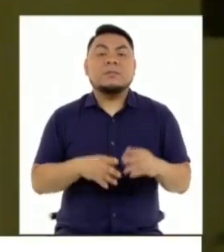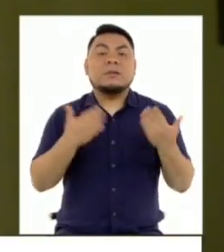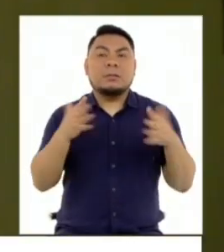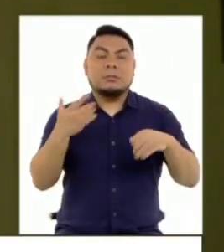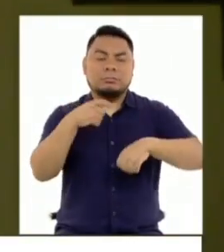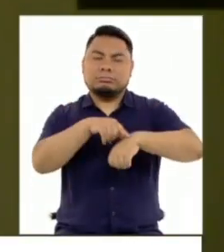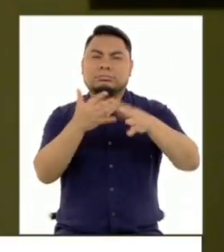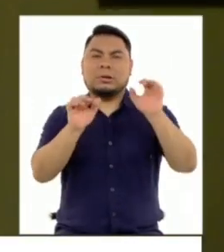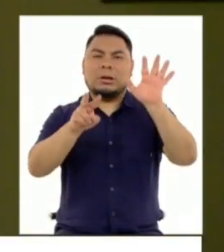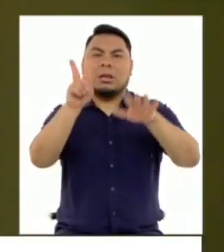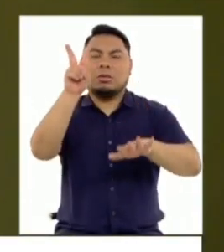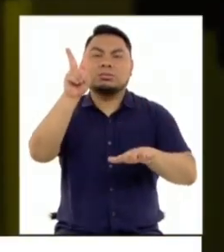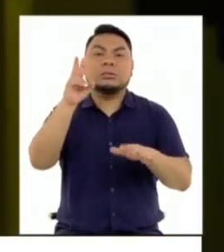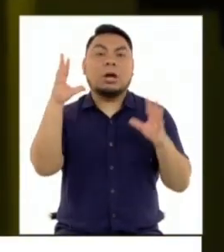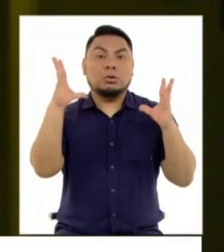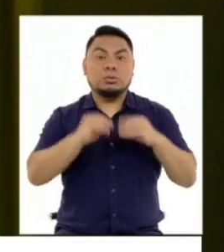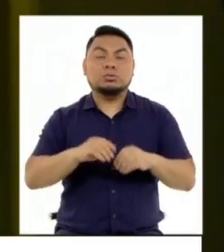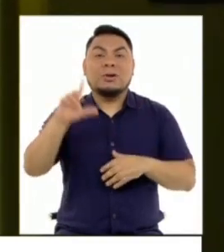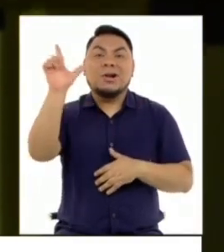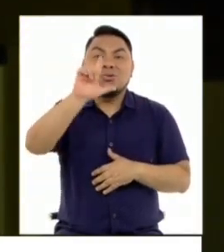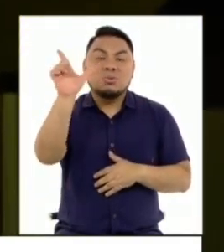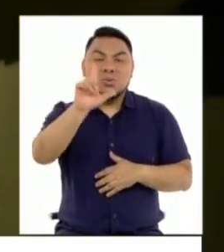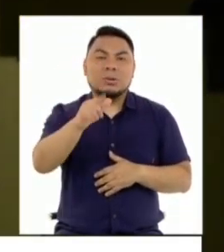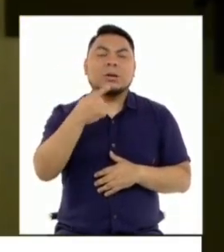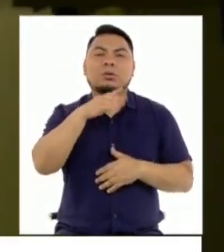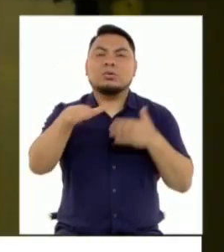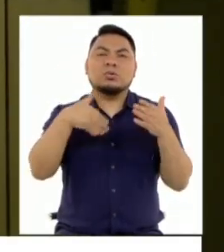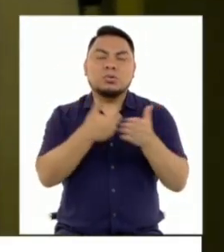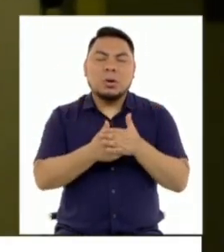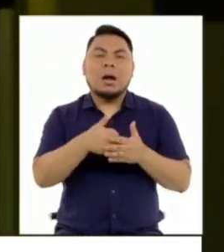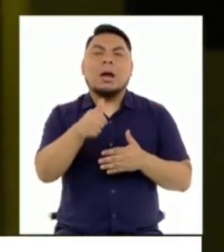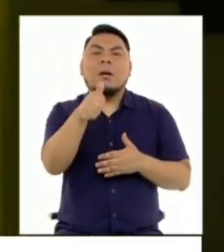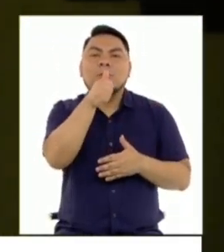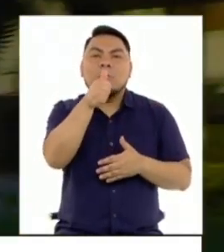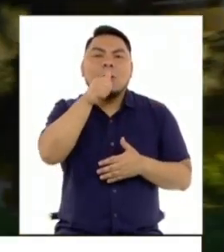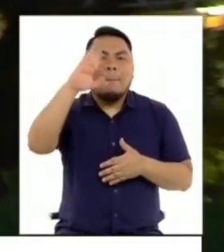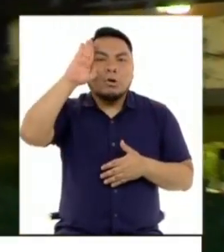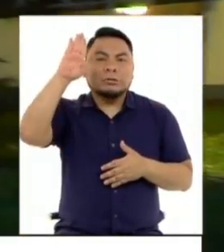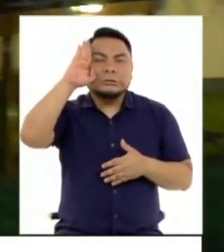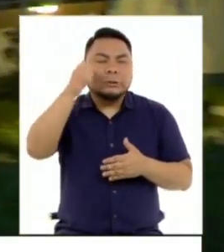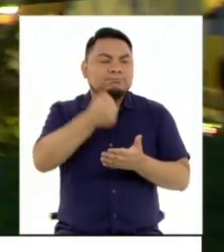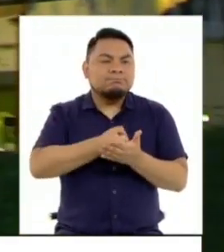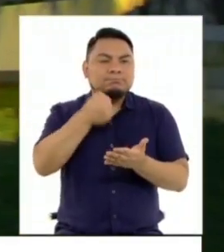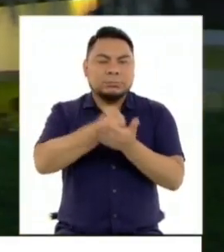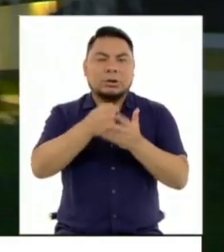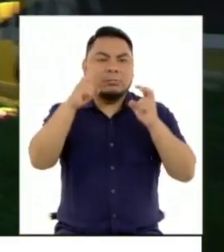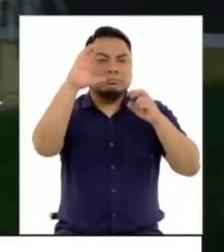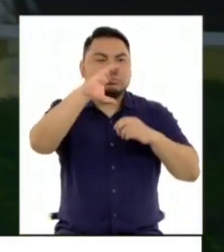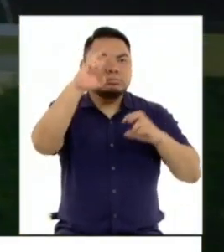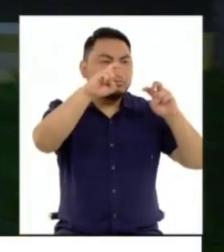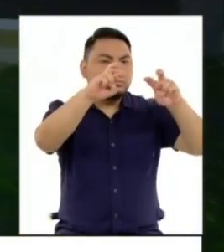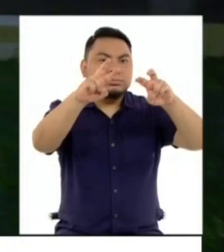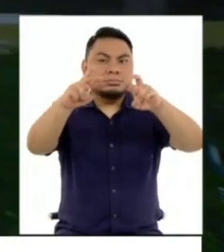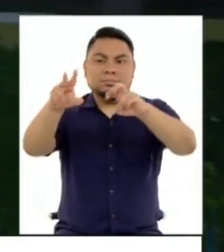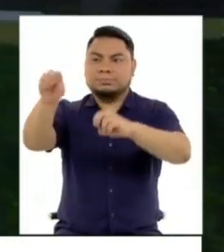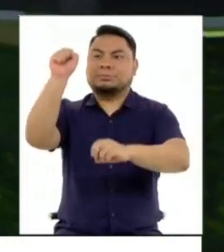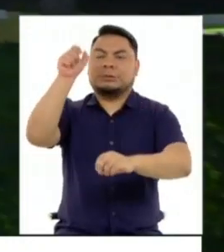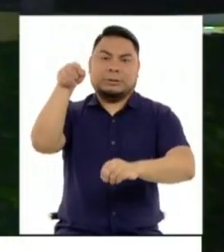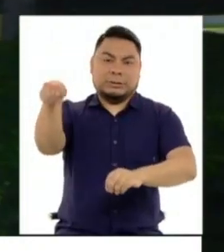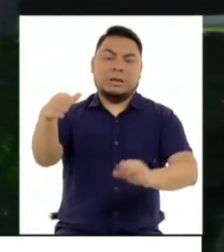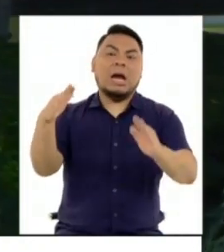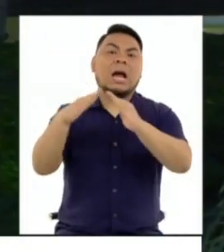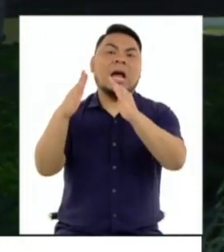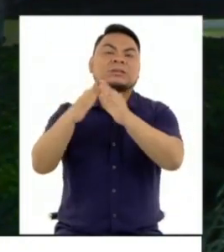Cerca de la medianoche del lunes y tras una paciente labor de inteligencia de la policía, Félix Moreno fue capturado en esta